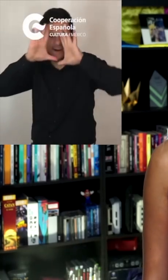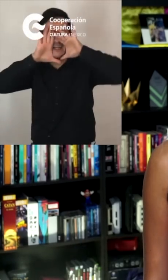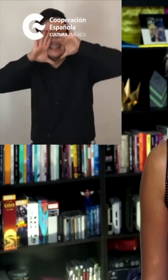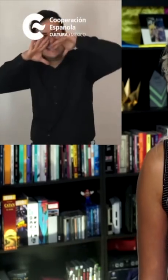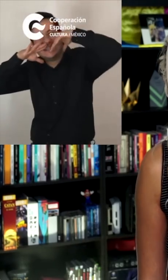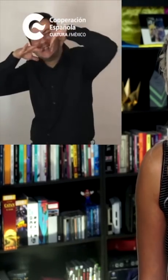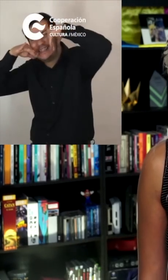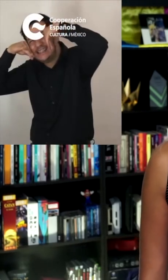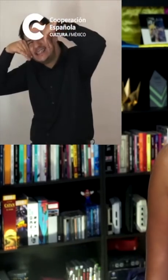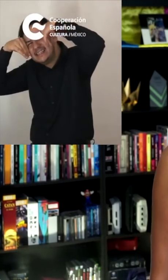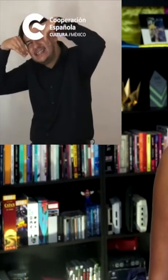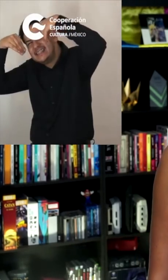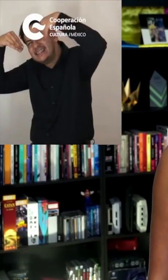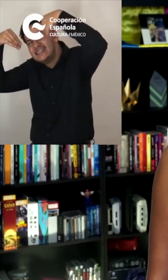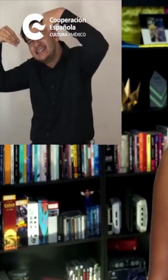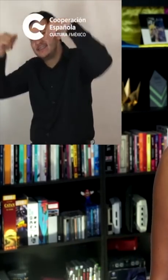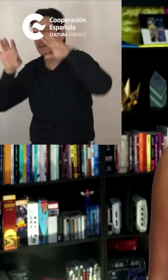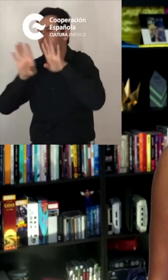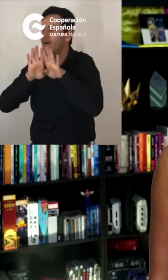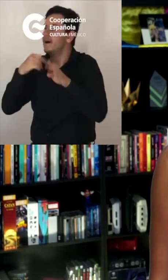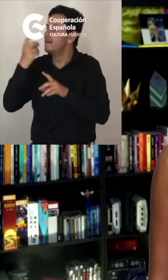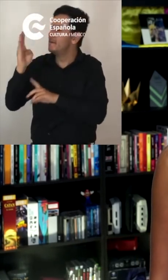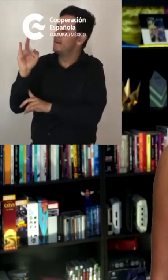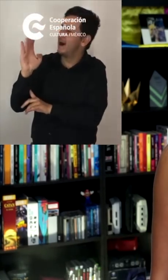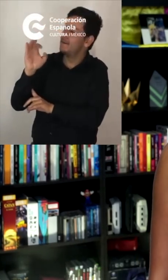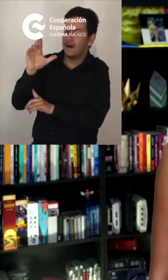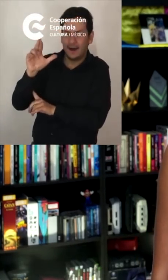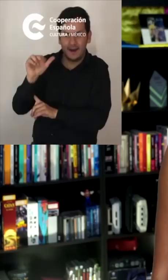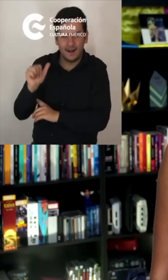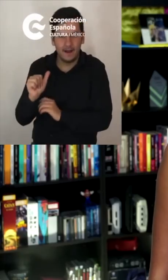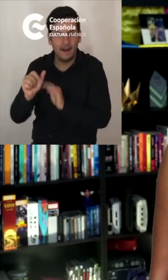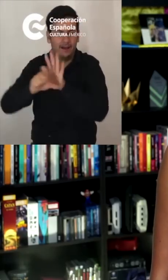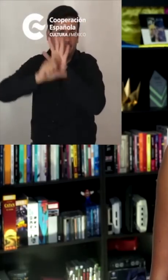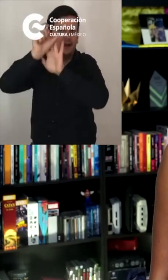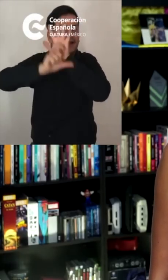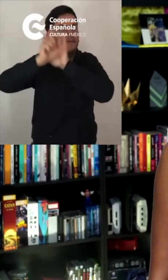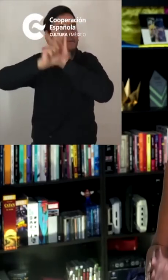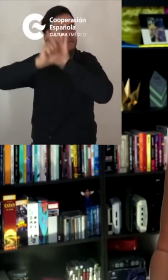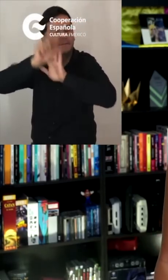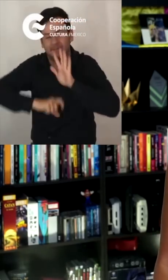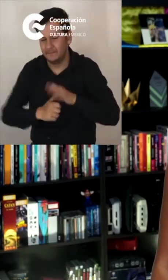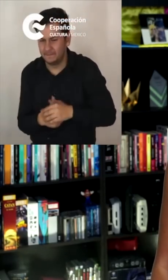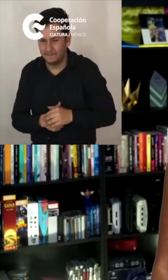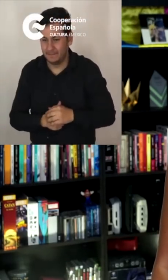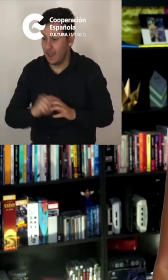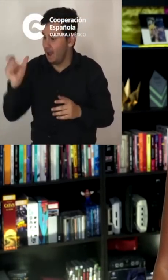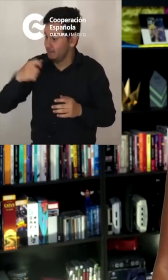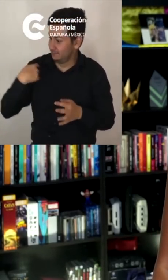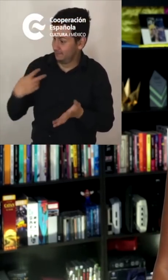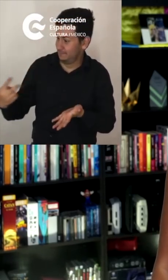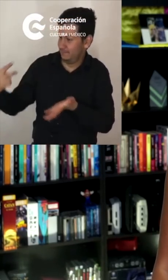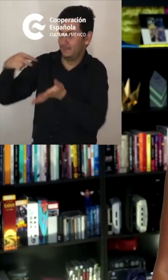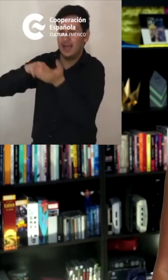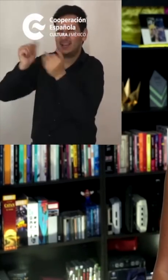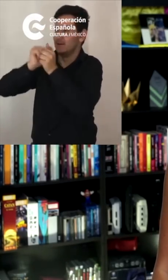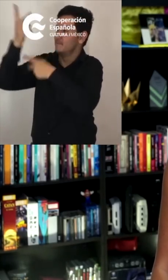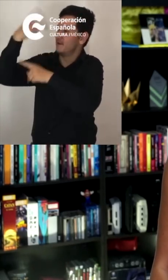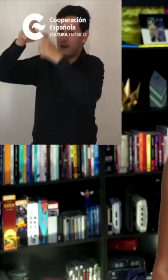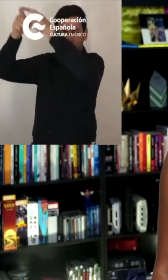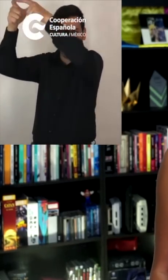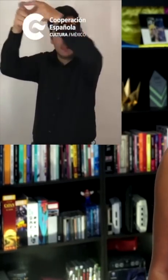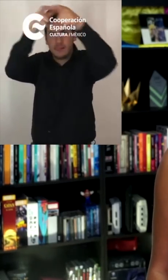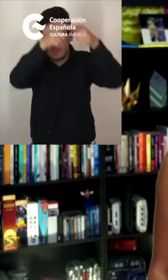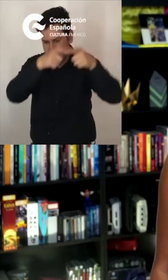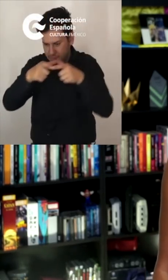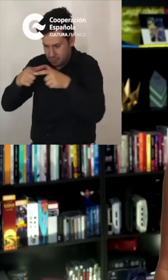una sonrisa de logro de vida como lo es ver a Bárbara de Regil? Instagram. Un día van a llegar los aliens y es posible que se pregunten